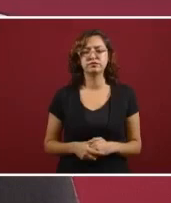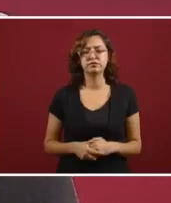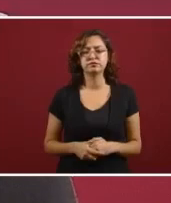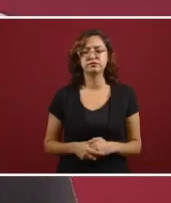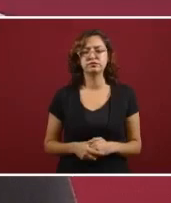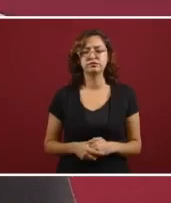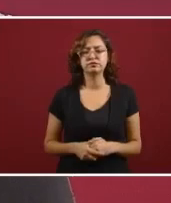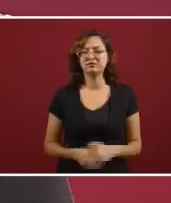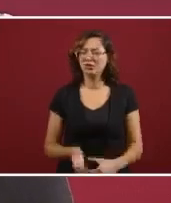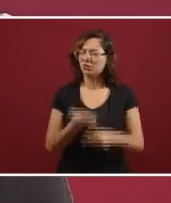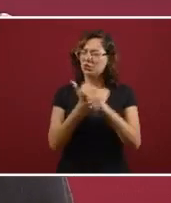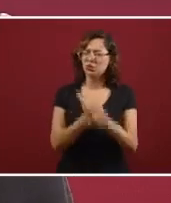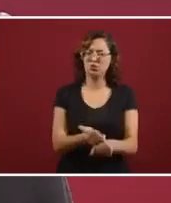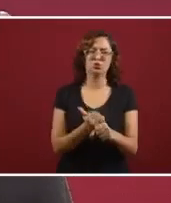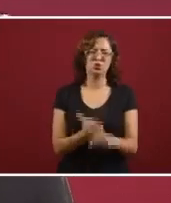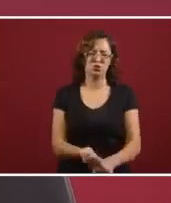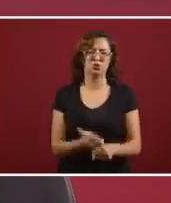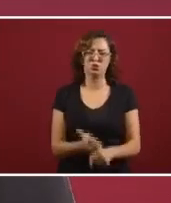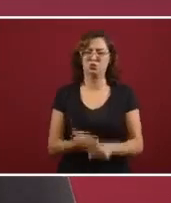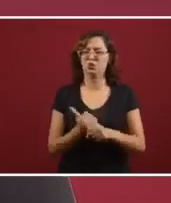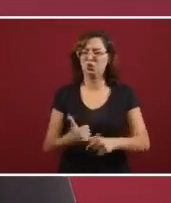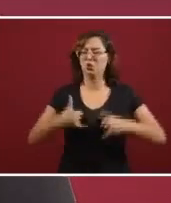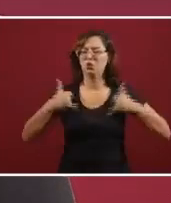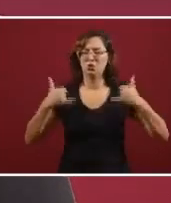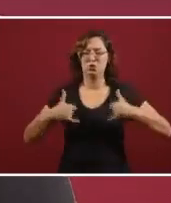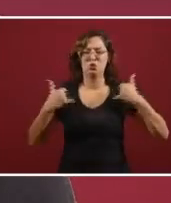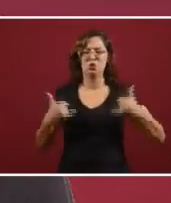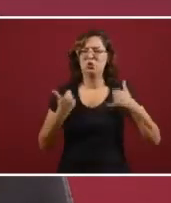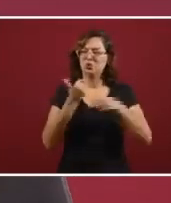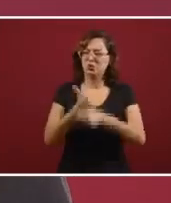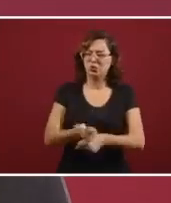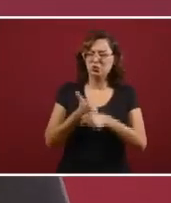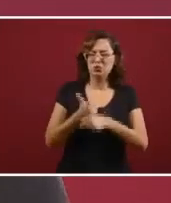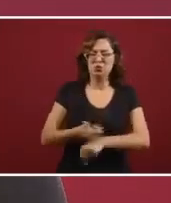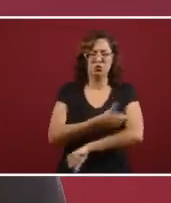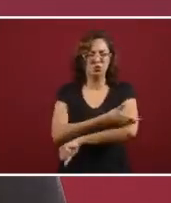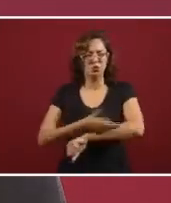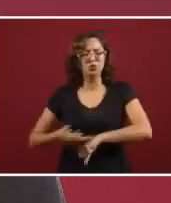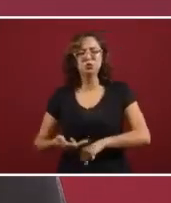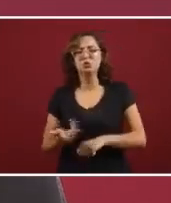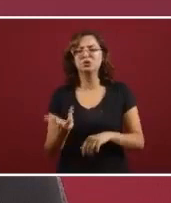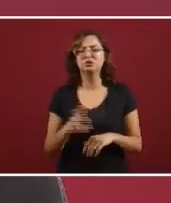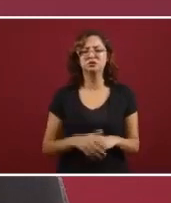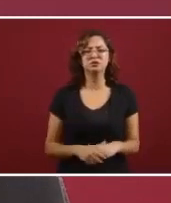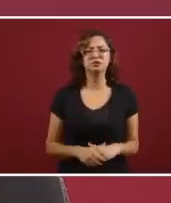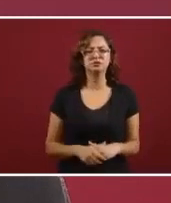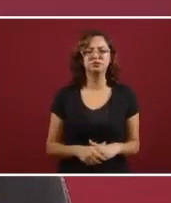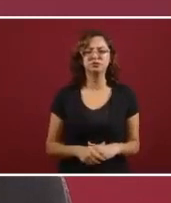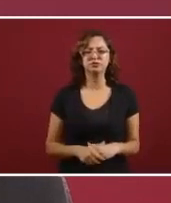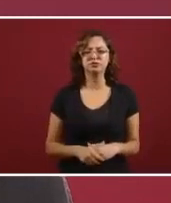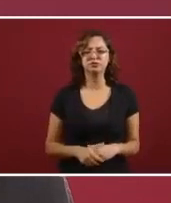El sufrimiento de los jóvenes, el sufrimiento de las familias,